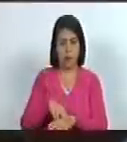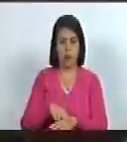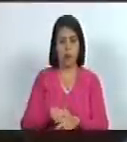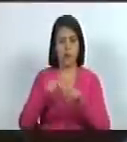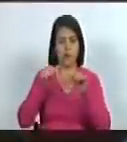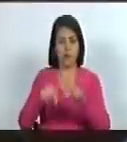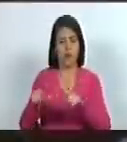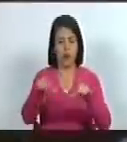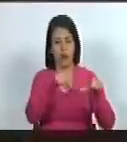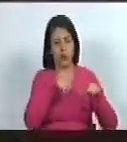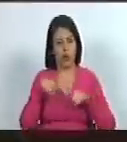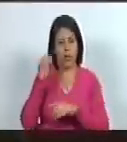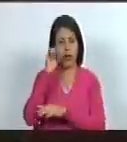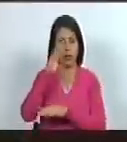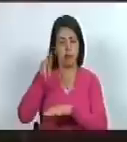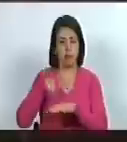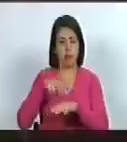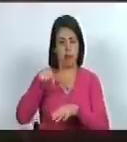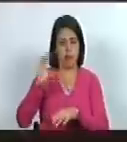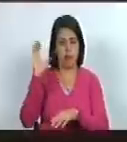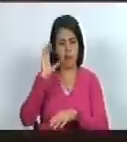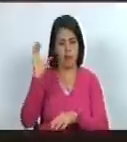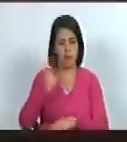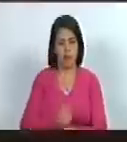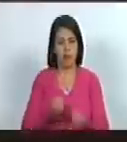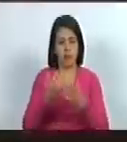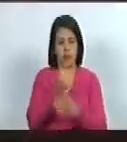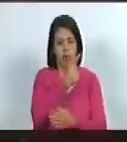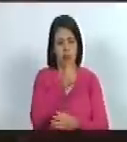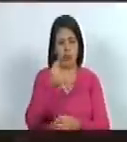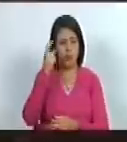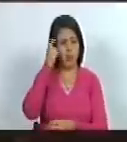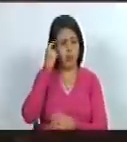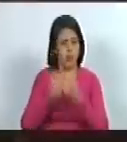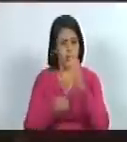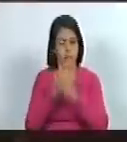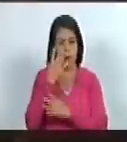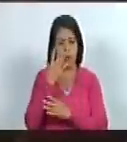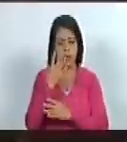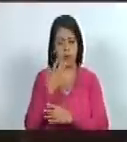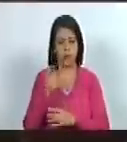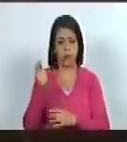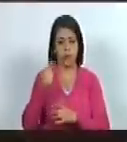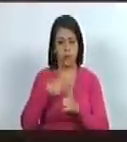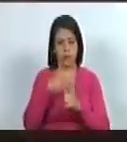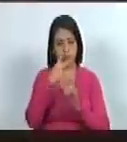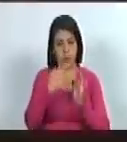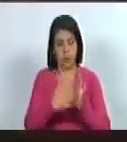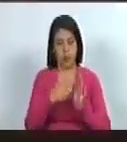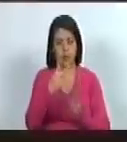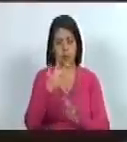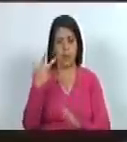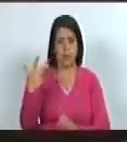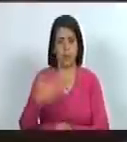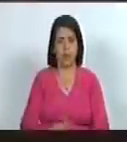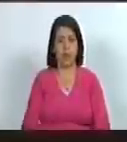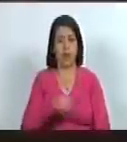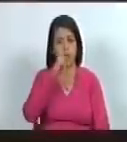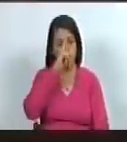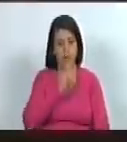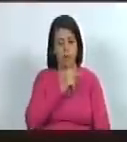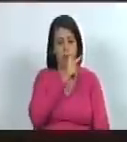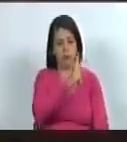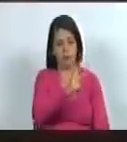sede de la asamblea nacional en Caracas a los 11 días del mes de mayo de 2023 año